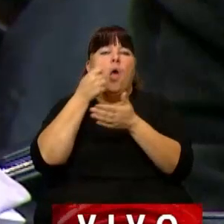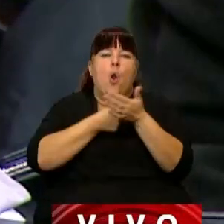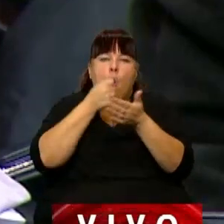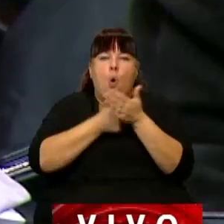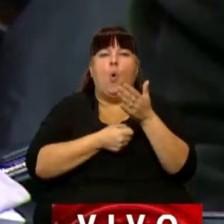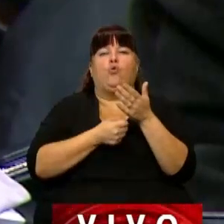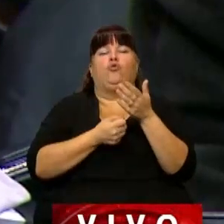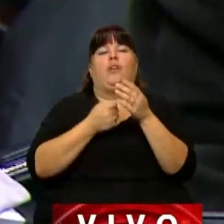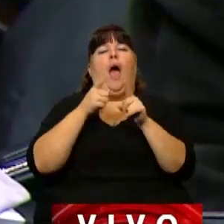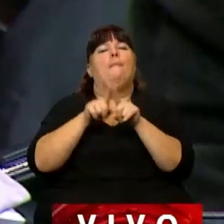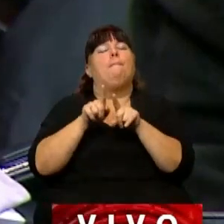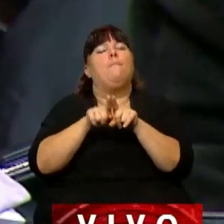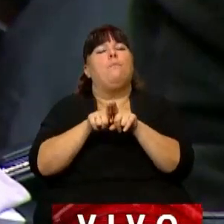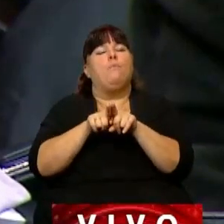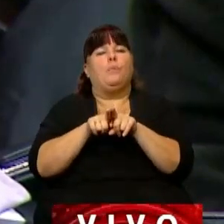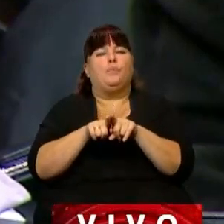su lucha por